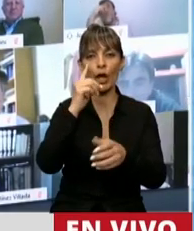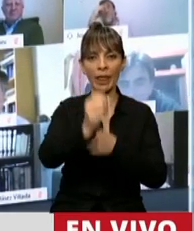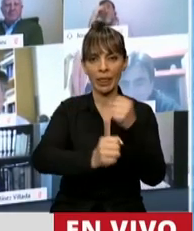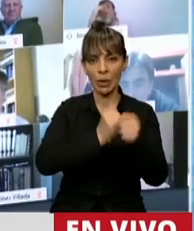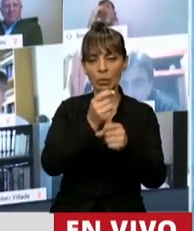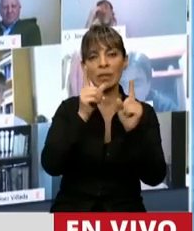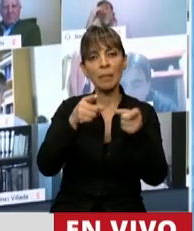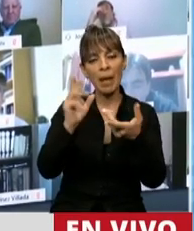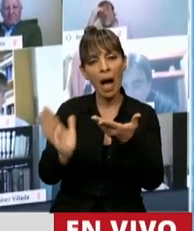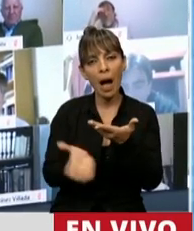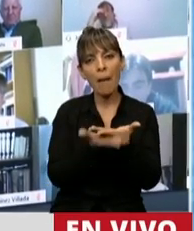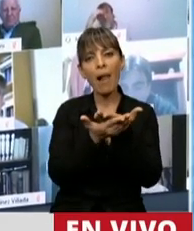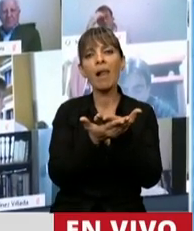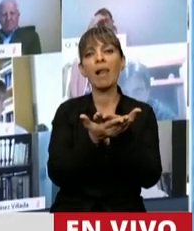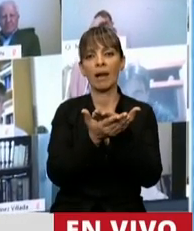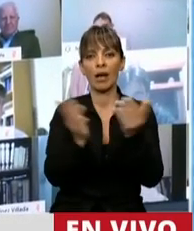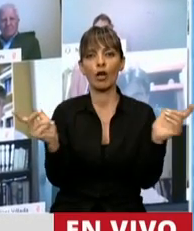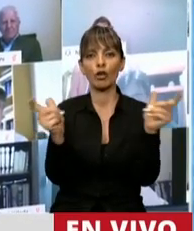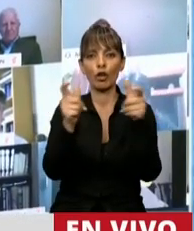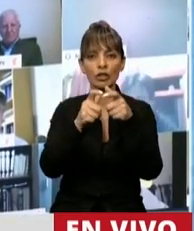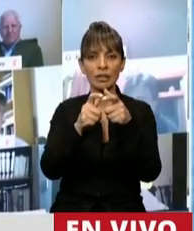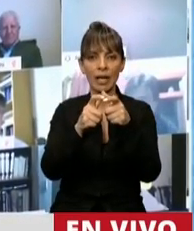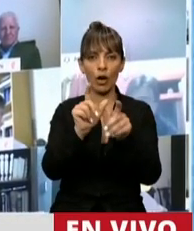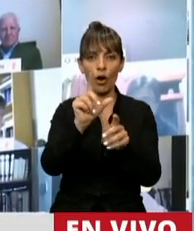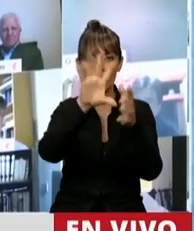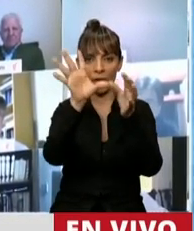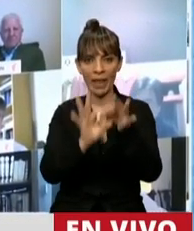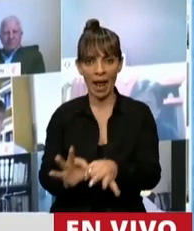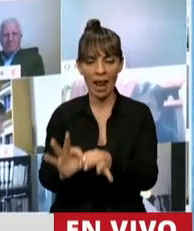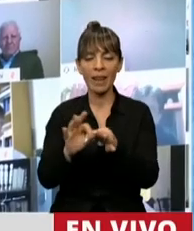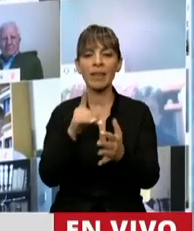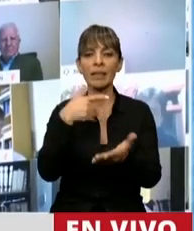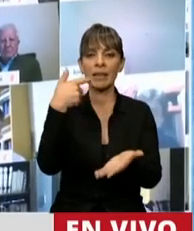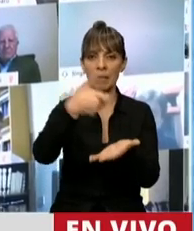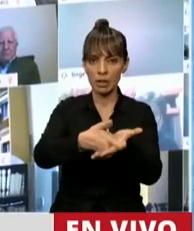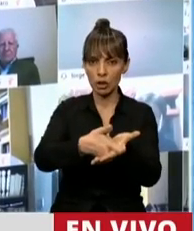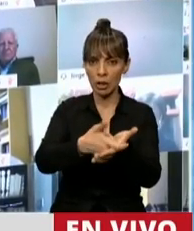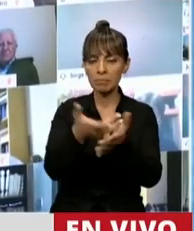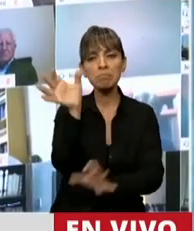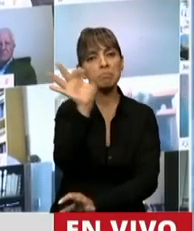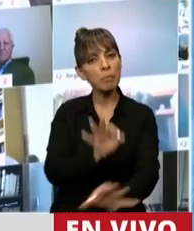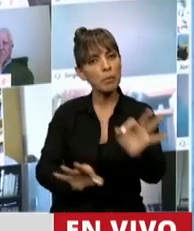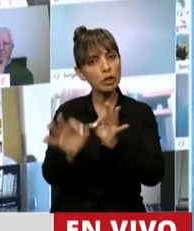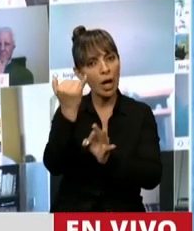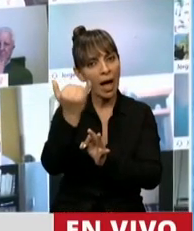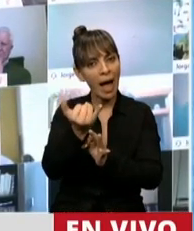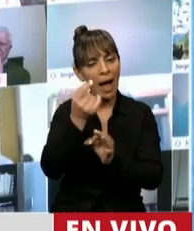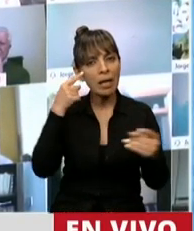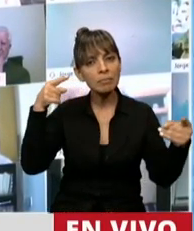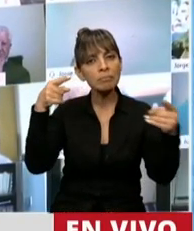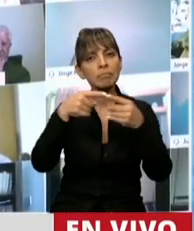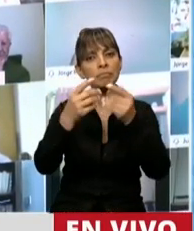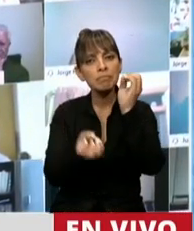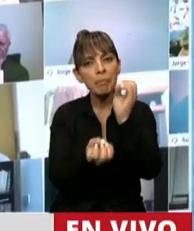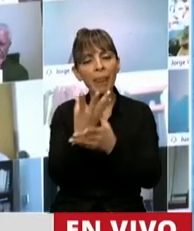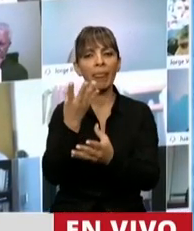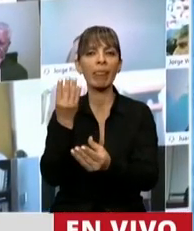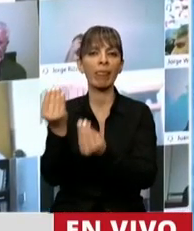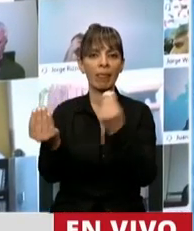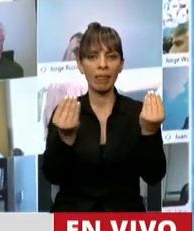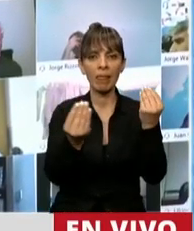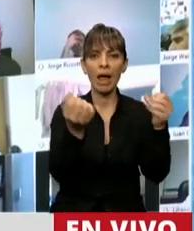también contó con el auspicio del Consejo Federal de Inversiones. El proyecto tiene como objetivo fundamental comenzar a generar